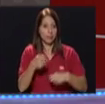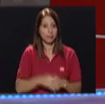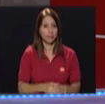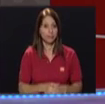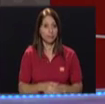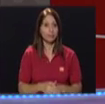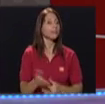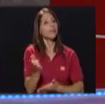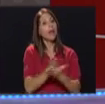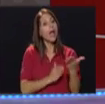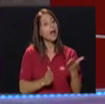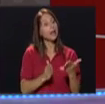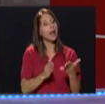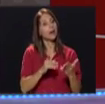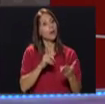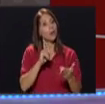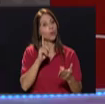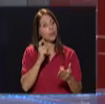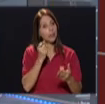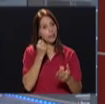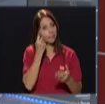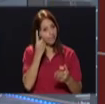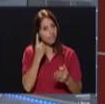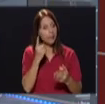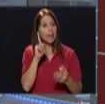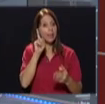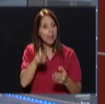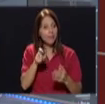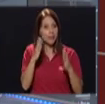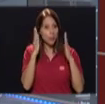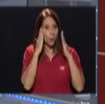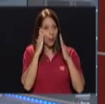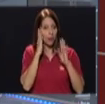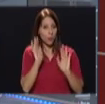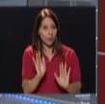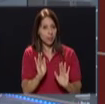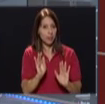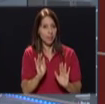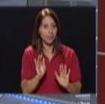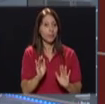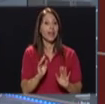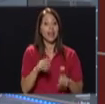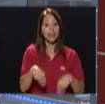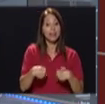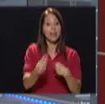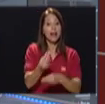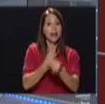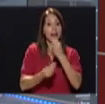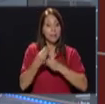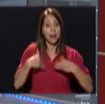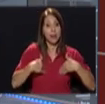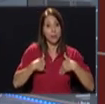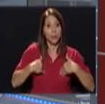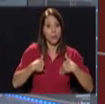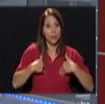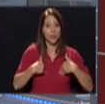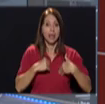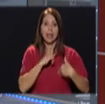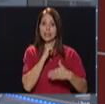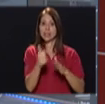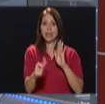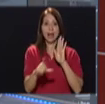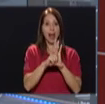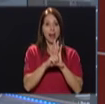a futuro pueda ser un problema. Ahora, hay algo bien claro que la gente tiene que tomar en cuenta, aparte de todo lo que hemos hablado, es